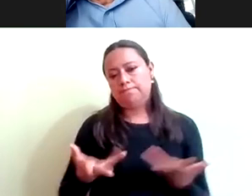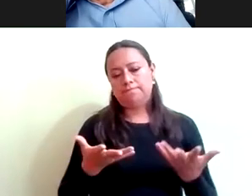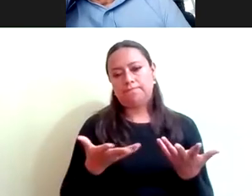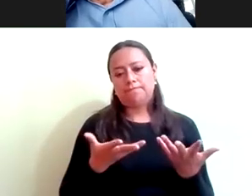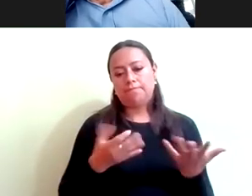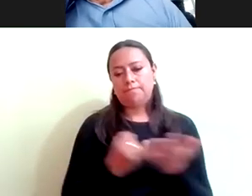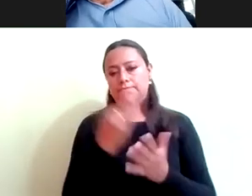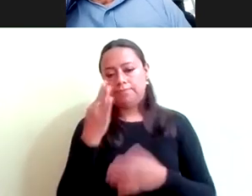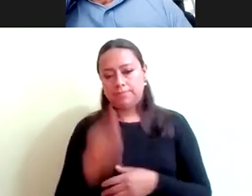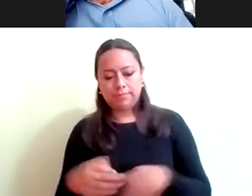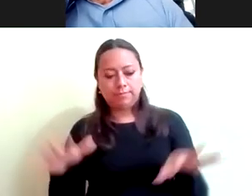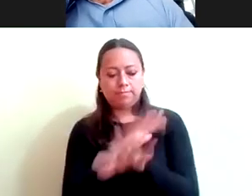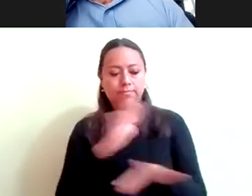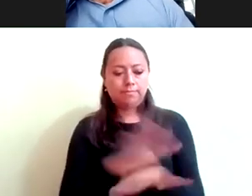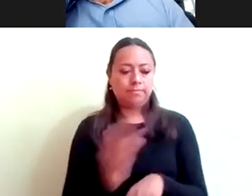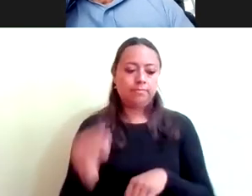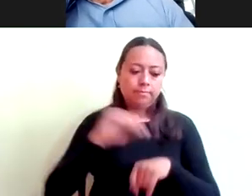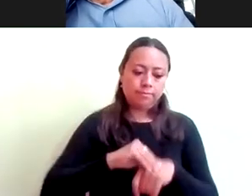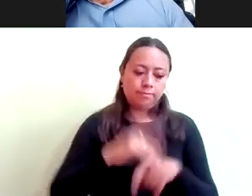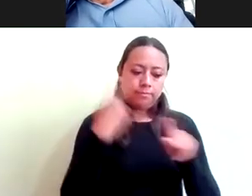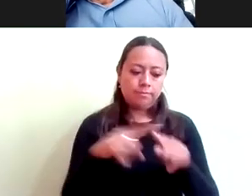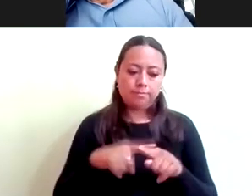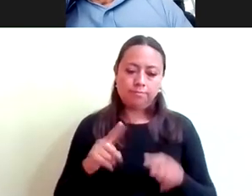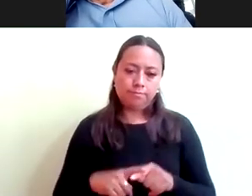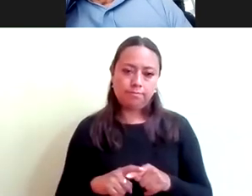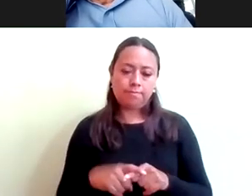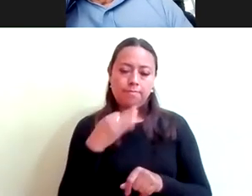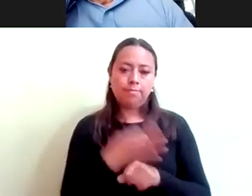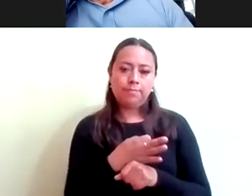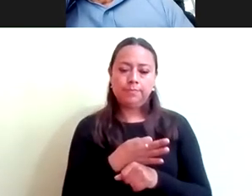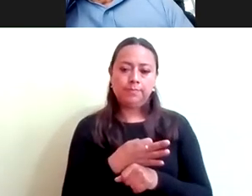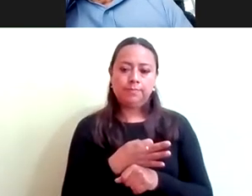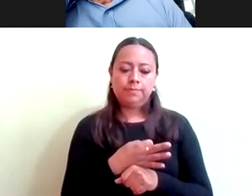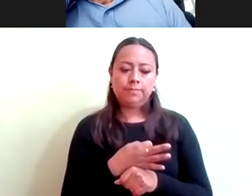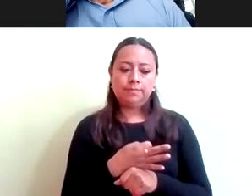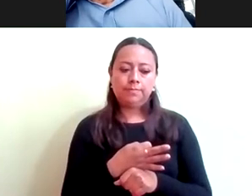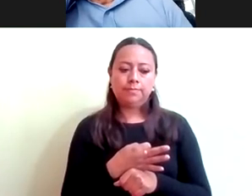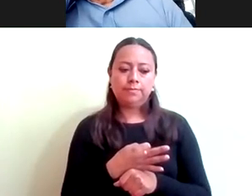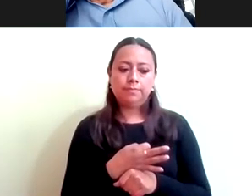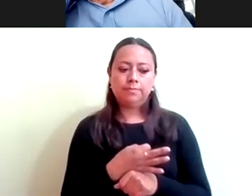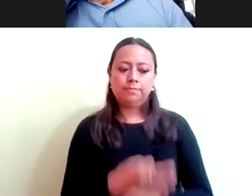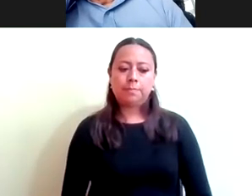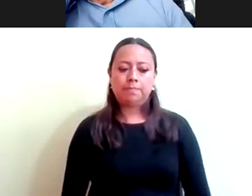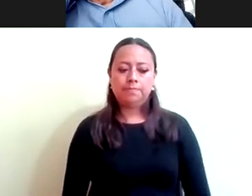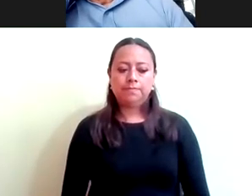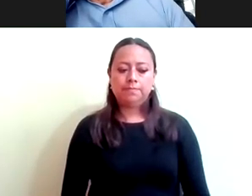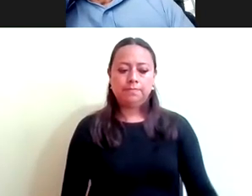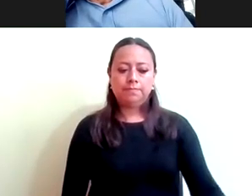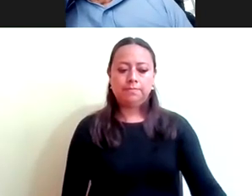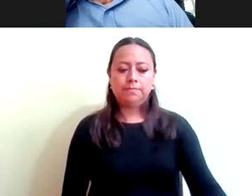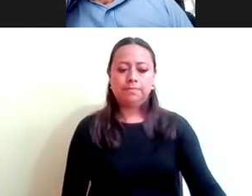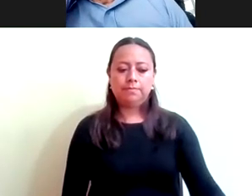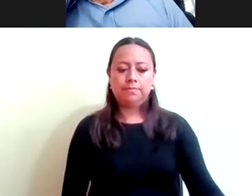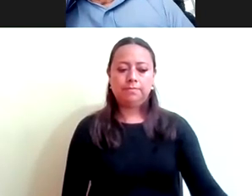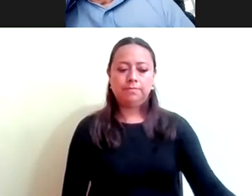modificadas que se pusieron en esta reunión de los asesores el día de